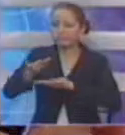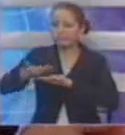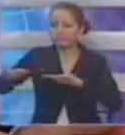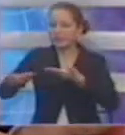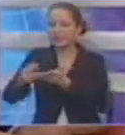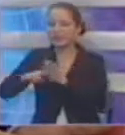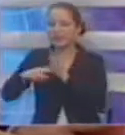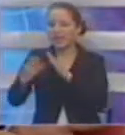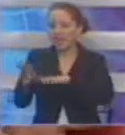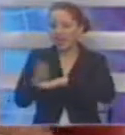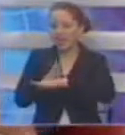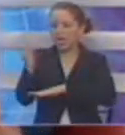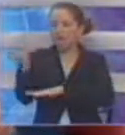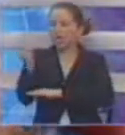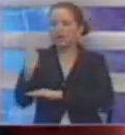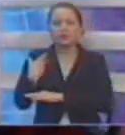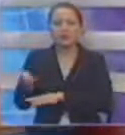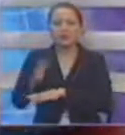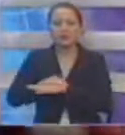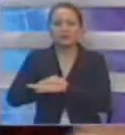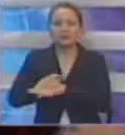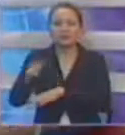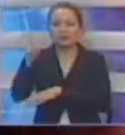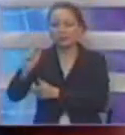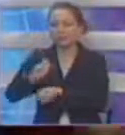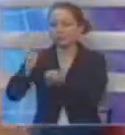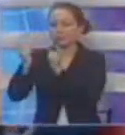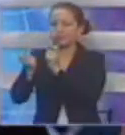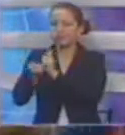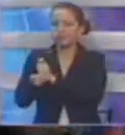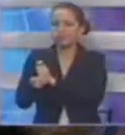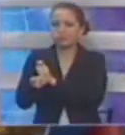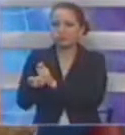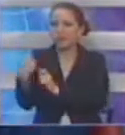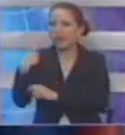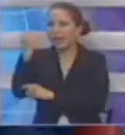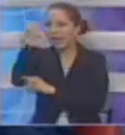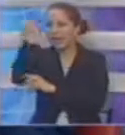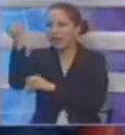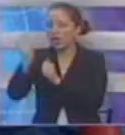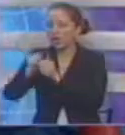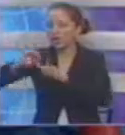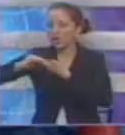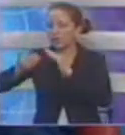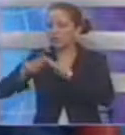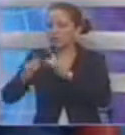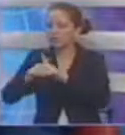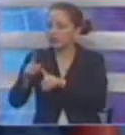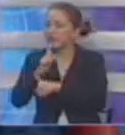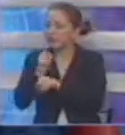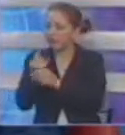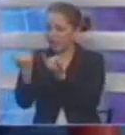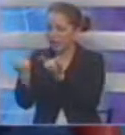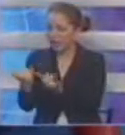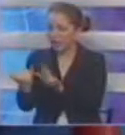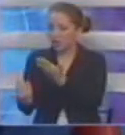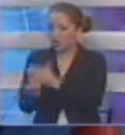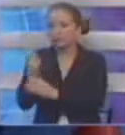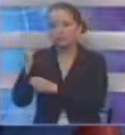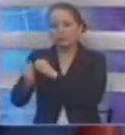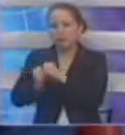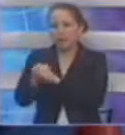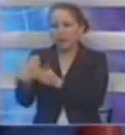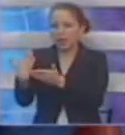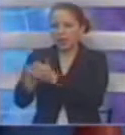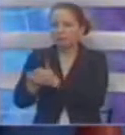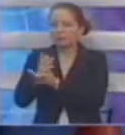le significó en su juventud ser el gran cambiador de las ideas a través del comunismo y la realidad de la que hoy vive, luego de muchos años